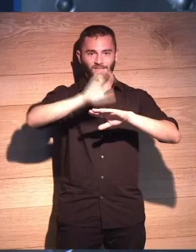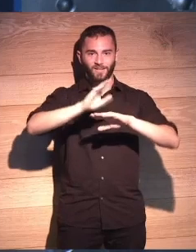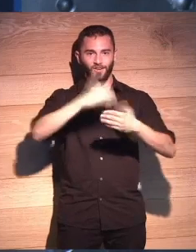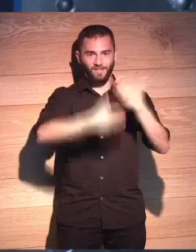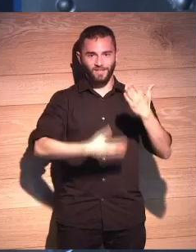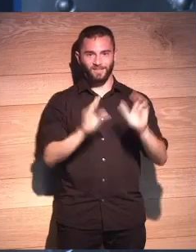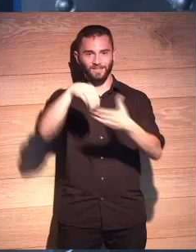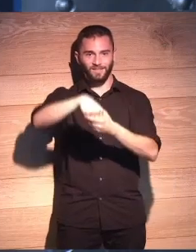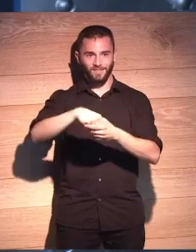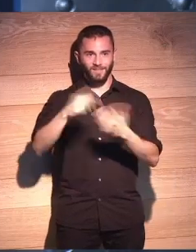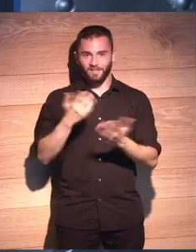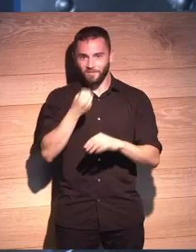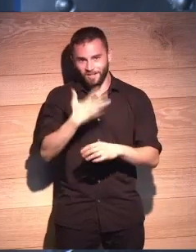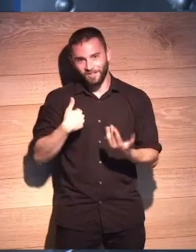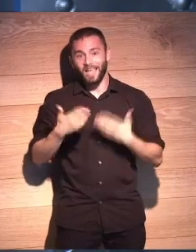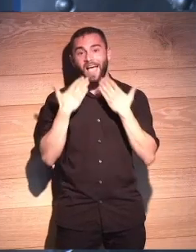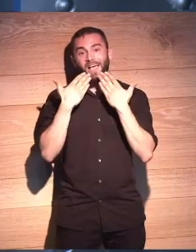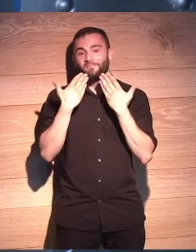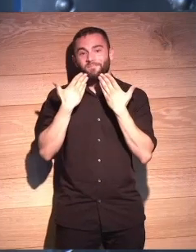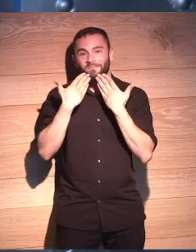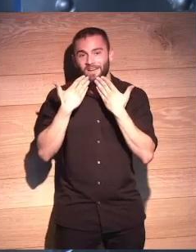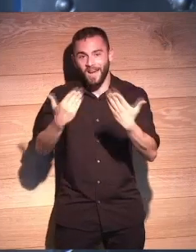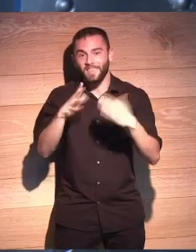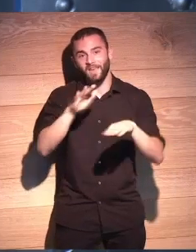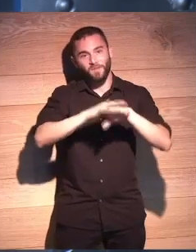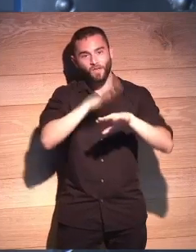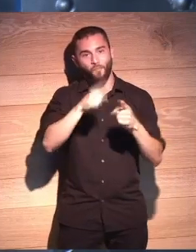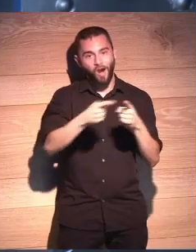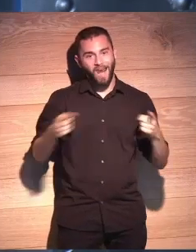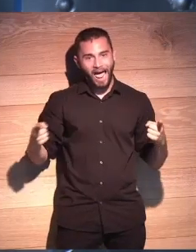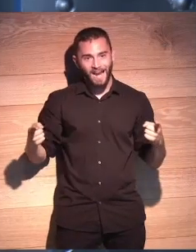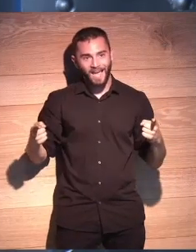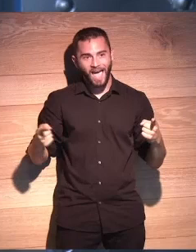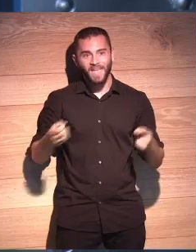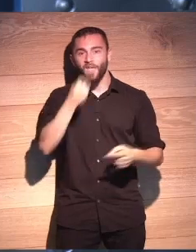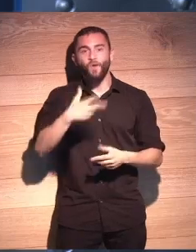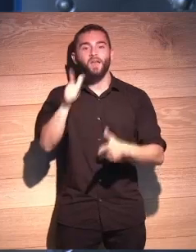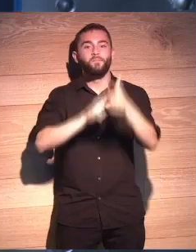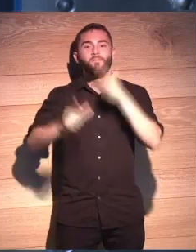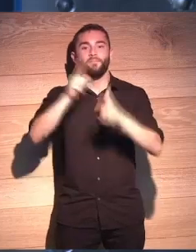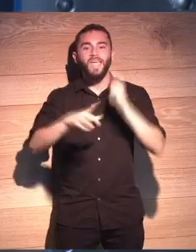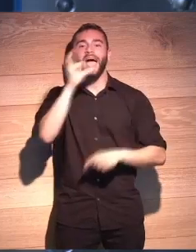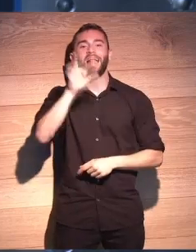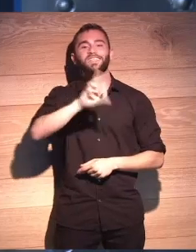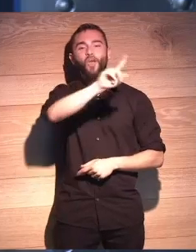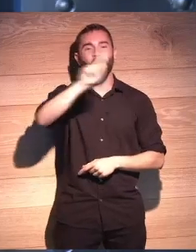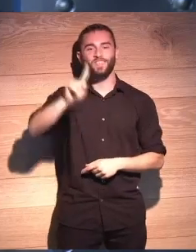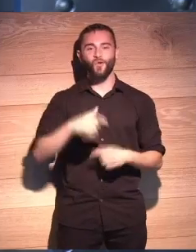esto ya solo me queda daros las gracias, perdonar lo larga que ha sido y buen viaje al siglo XXI.